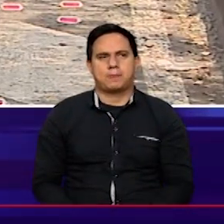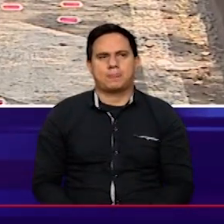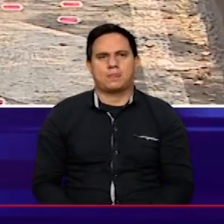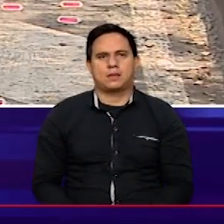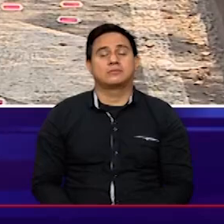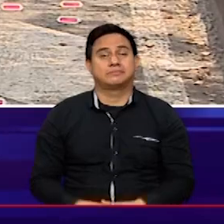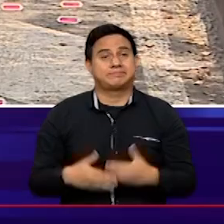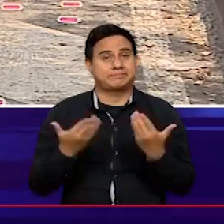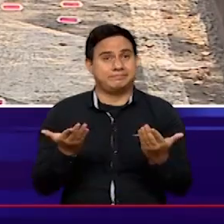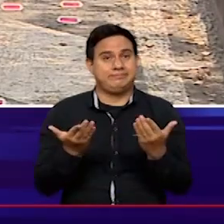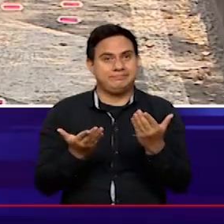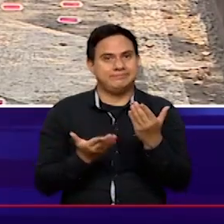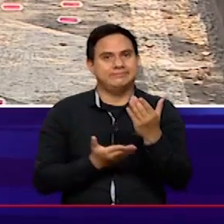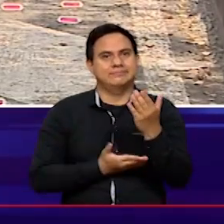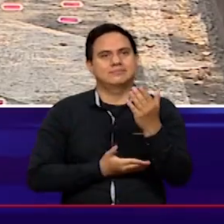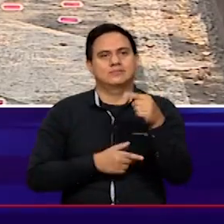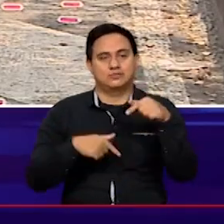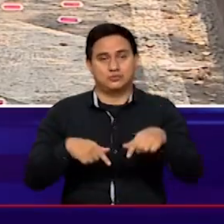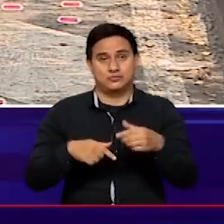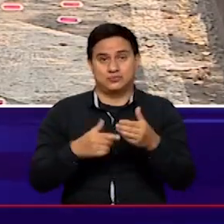Judy, televidentes,